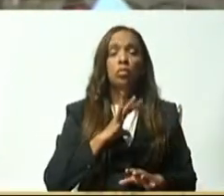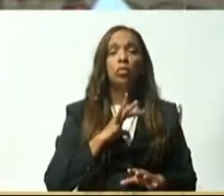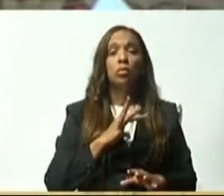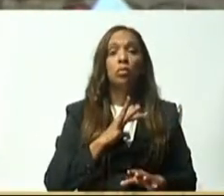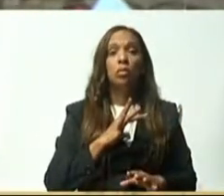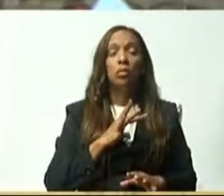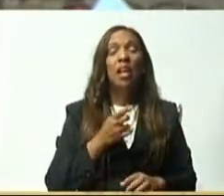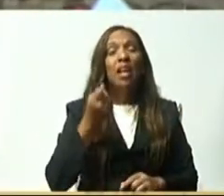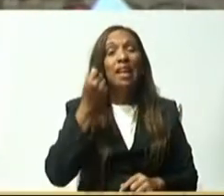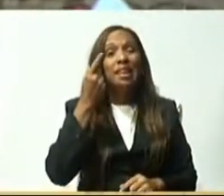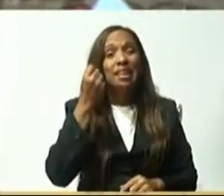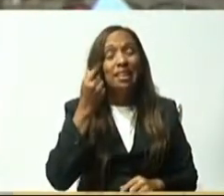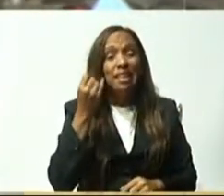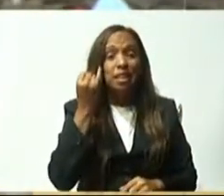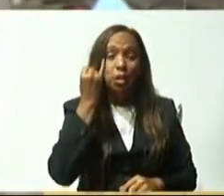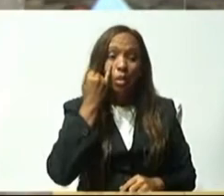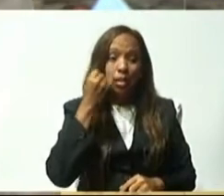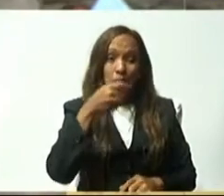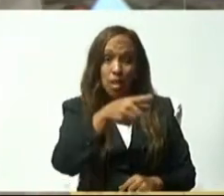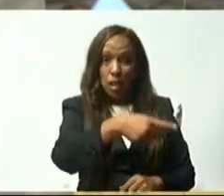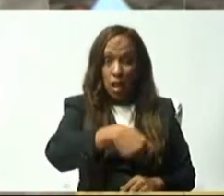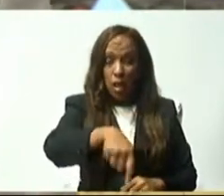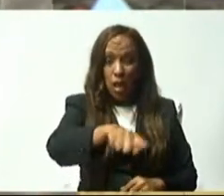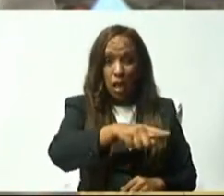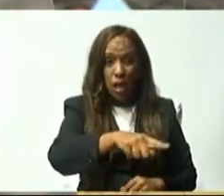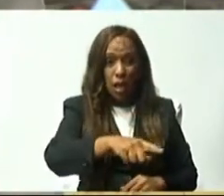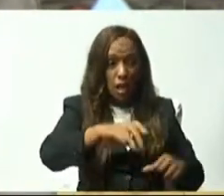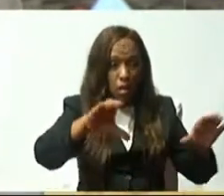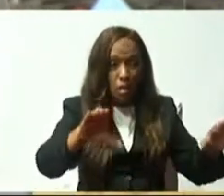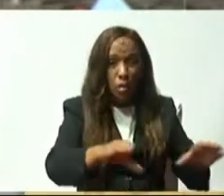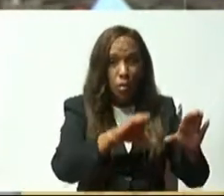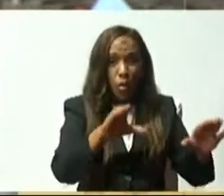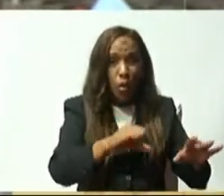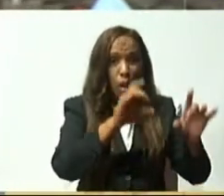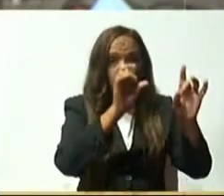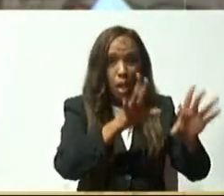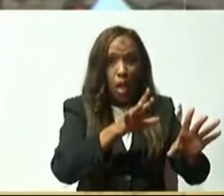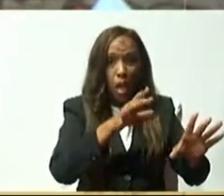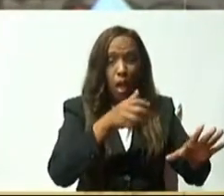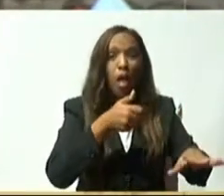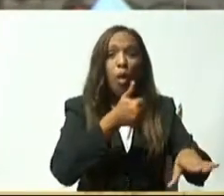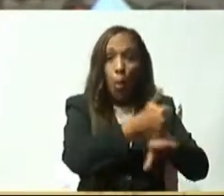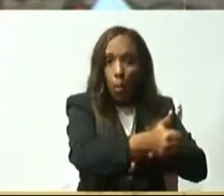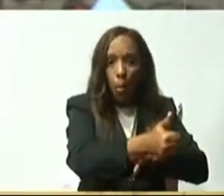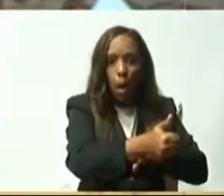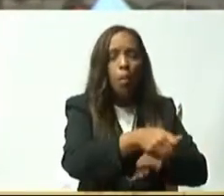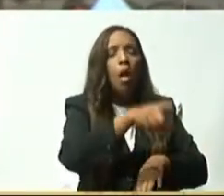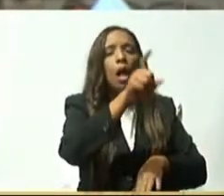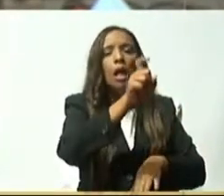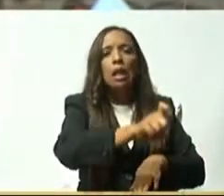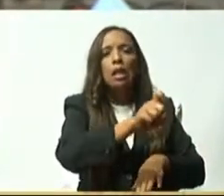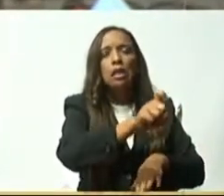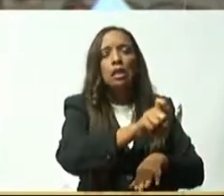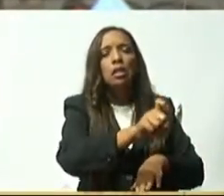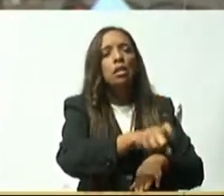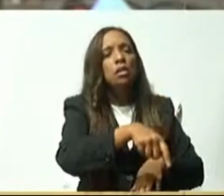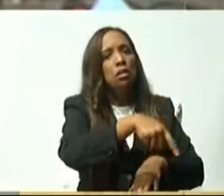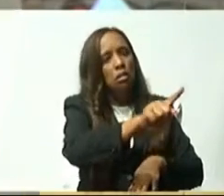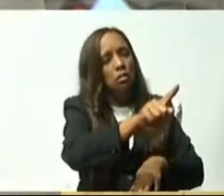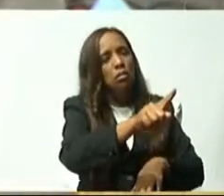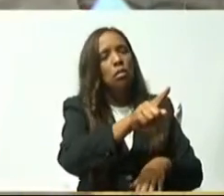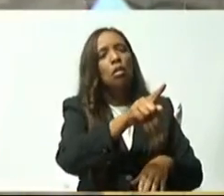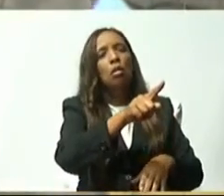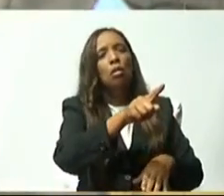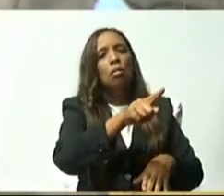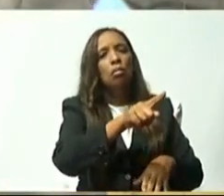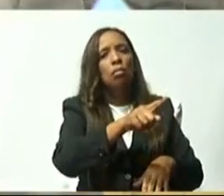decirle al Ministerio Público, a la Procuraduría General de la República, a la Suprema Corte de Justicia, a los organismos locales e internacionales que están involucrados